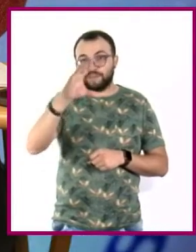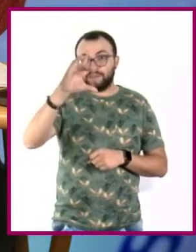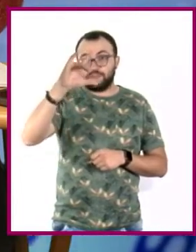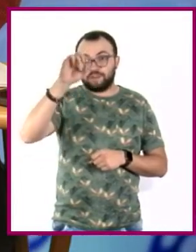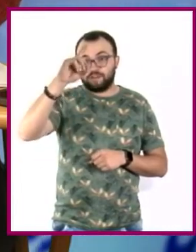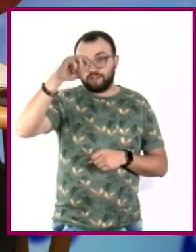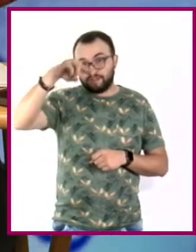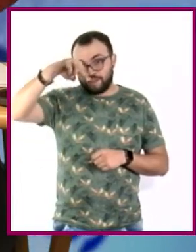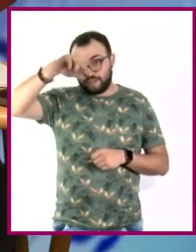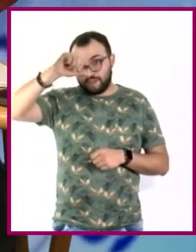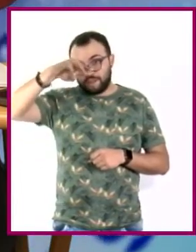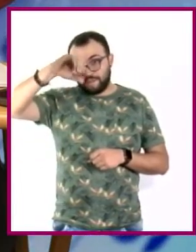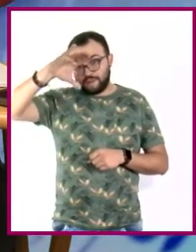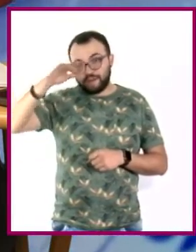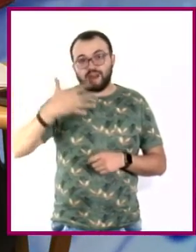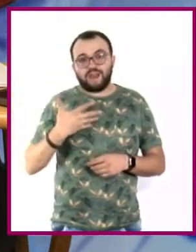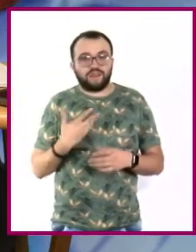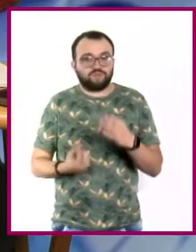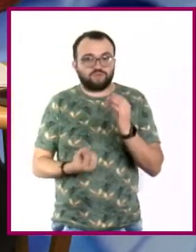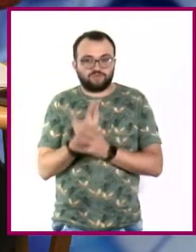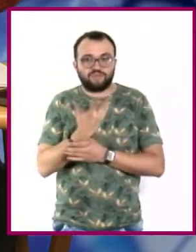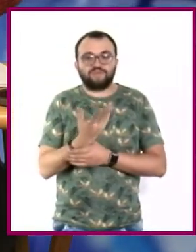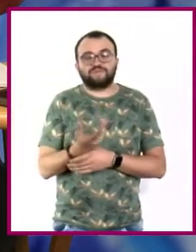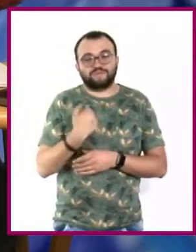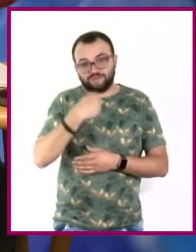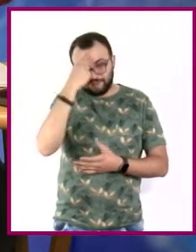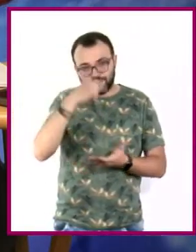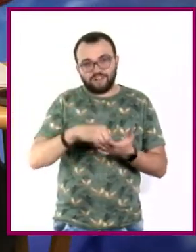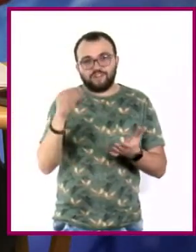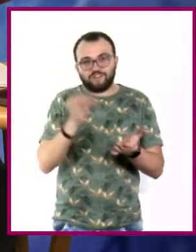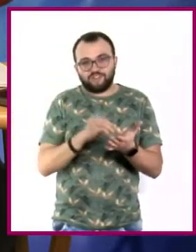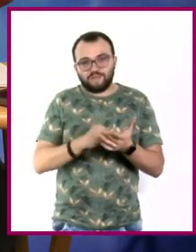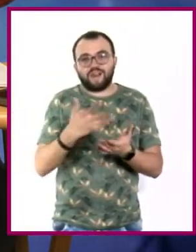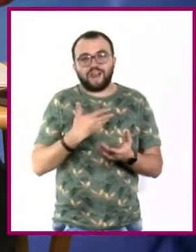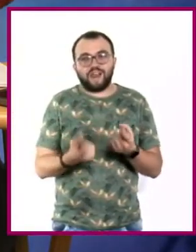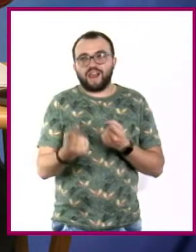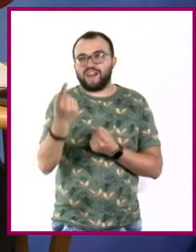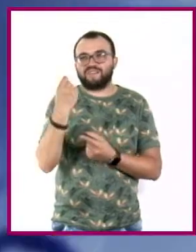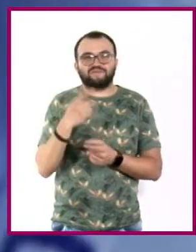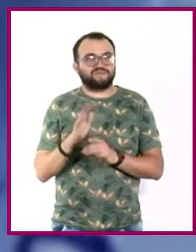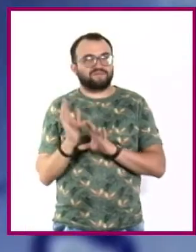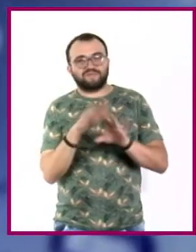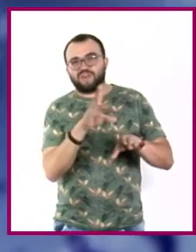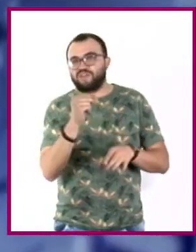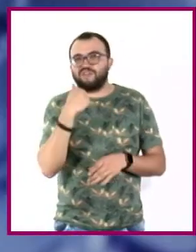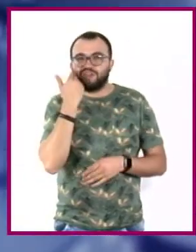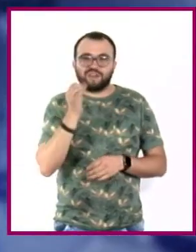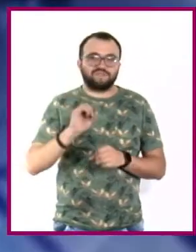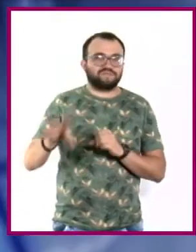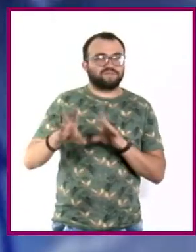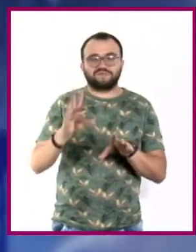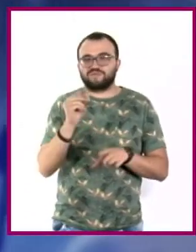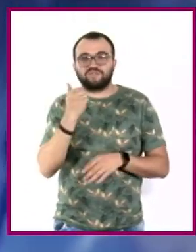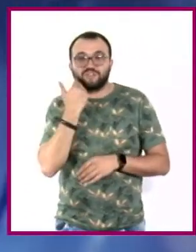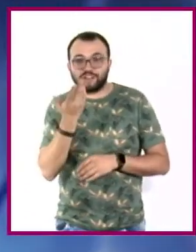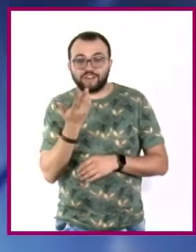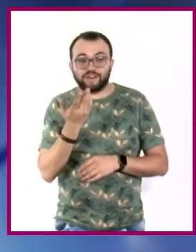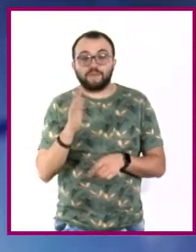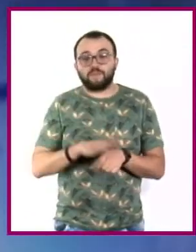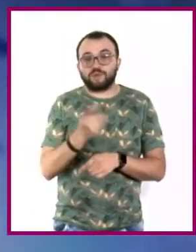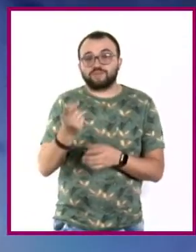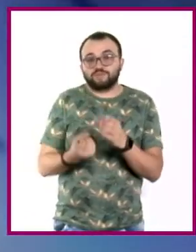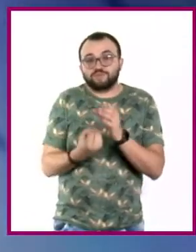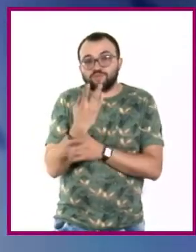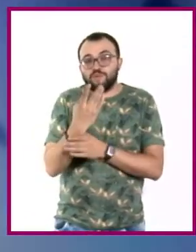muy nueva y por lo tanto todavía despierta cierto recelo entre algunos historiadores. Los datos duros muchas veces